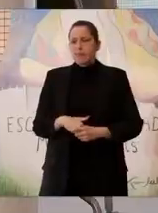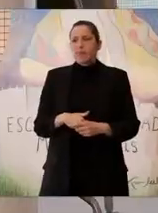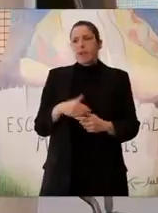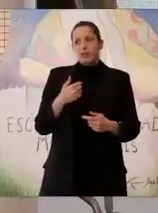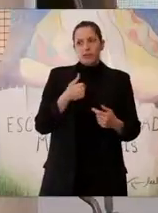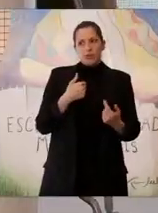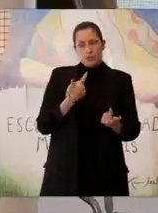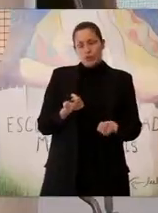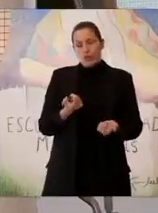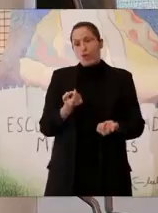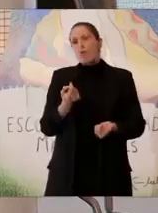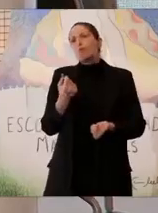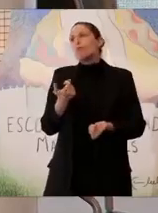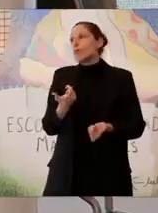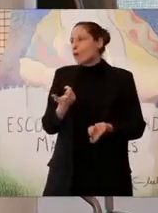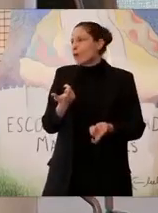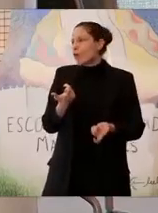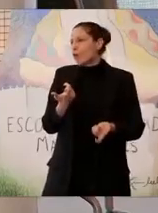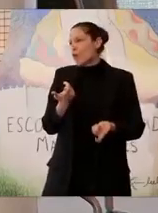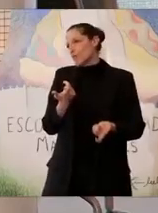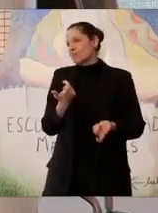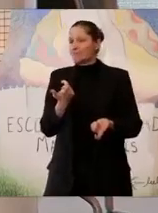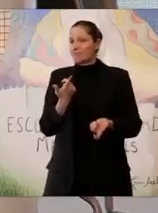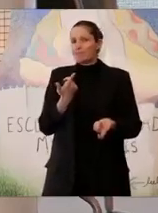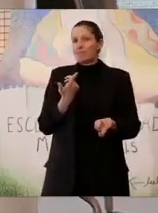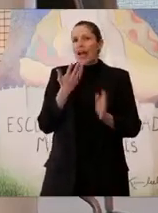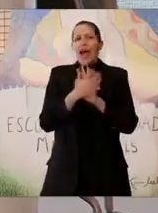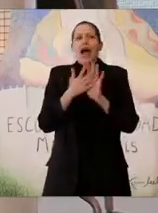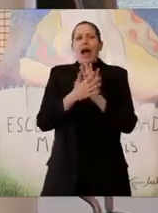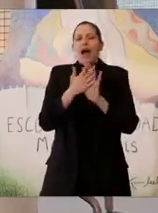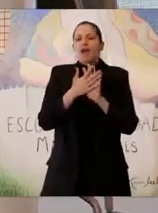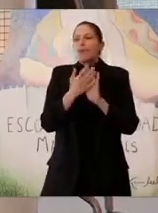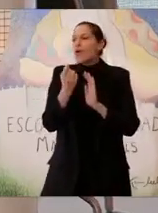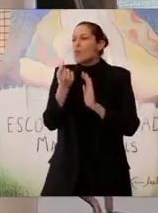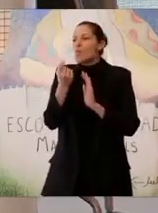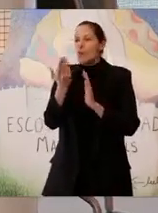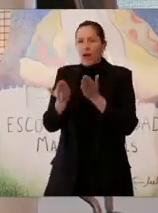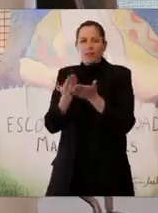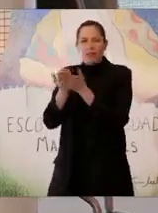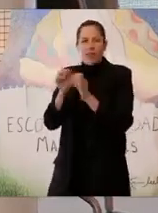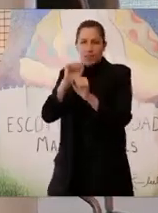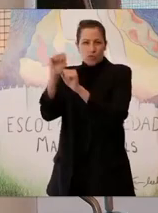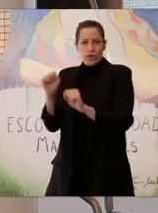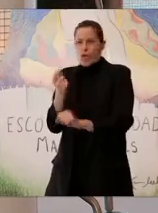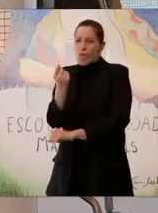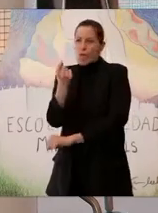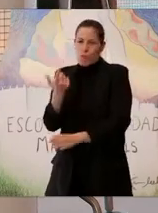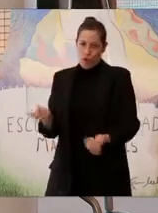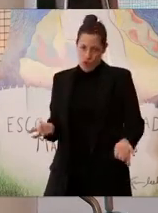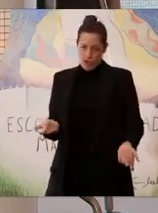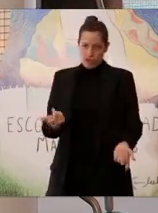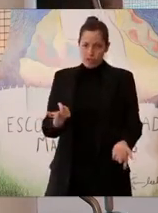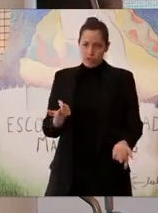era, digamos, simbólico, quería decir que eran muy pocas las que hemos solicitado, grabado, por eso quiero rectificarlo,